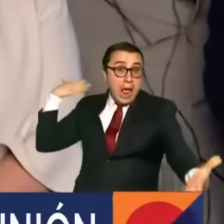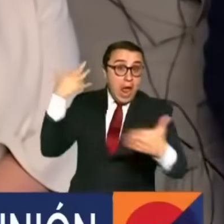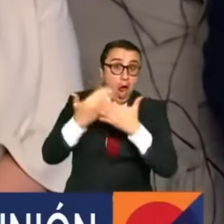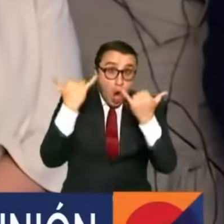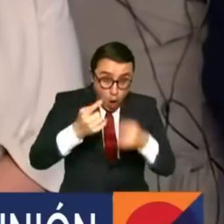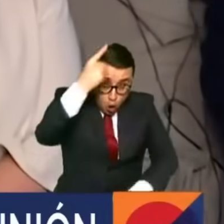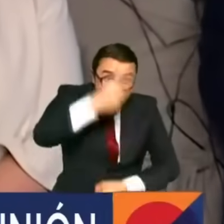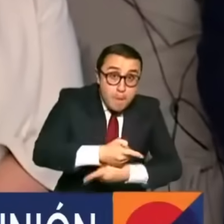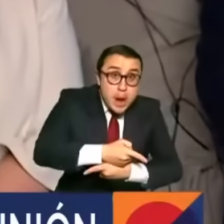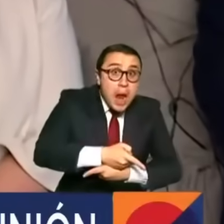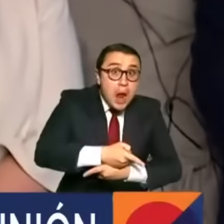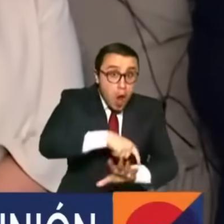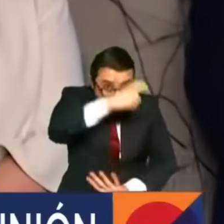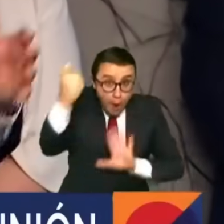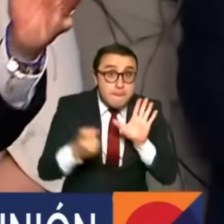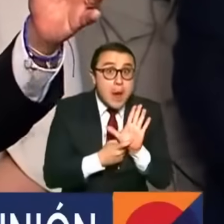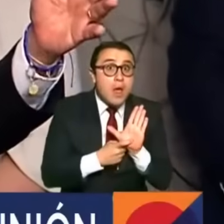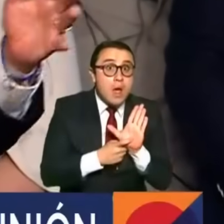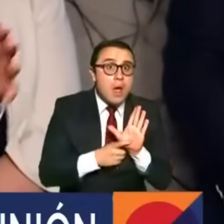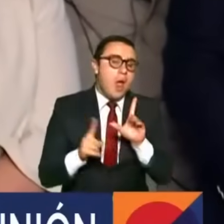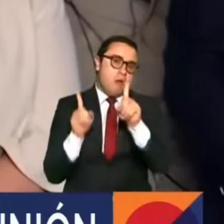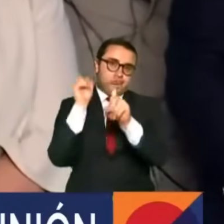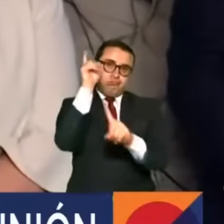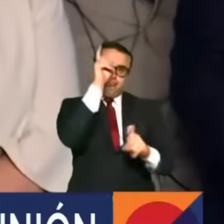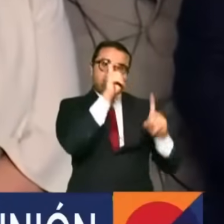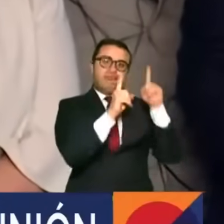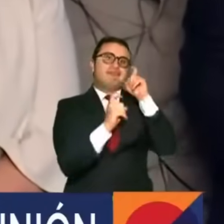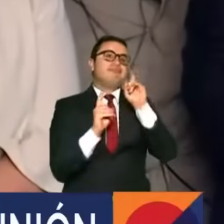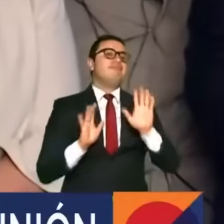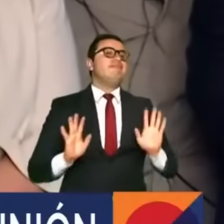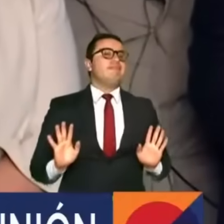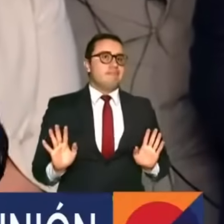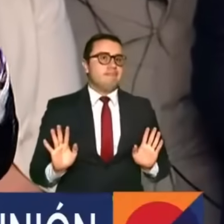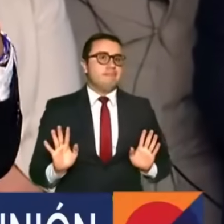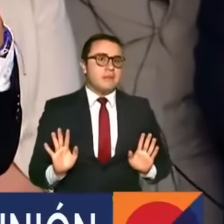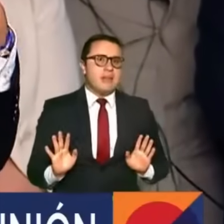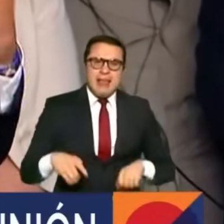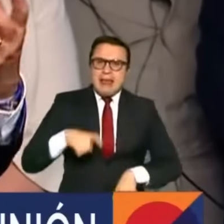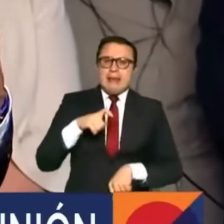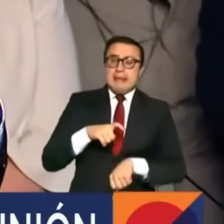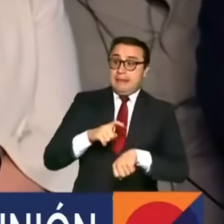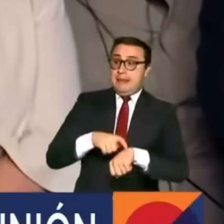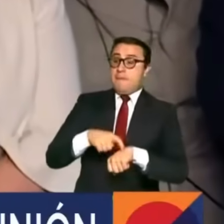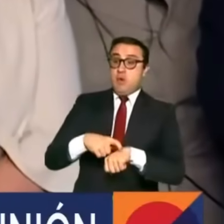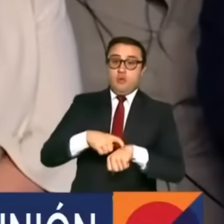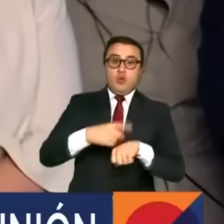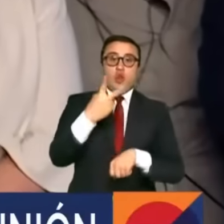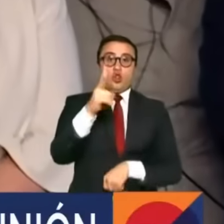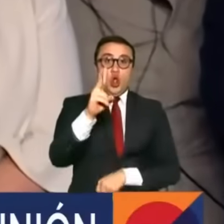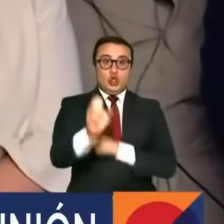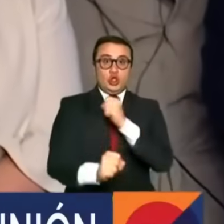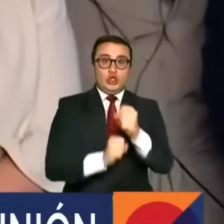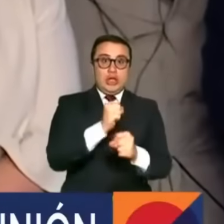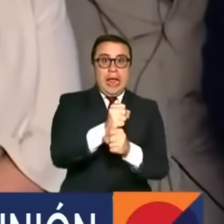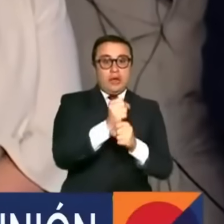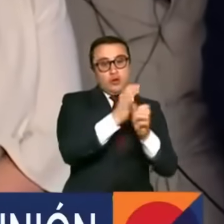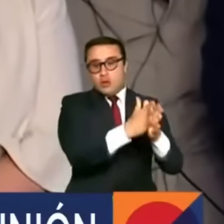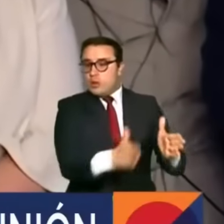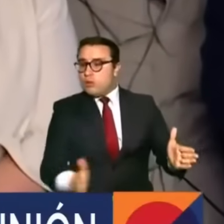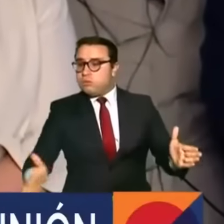fecha. Es un periodo de 12 años. Si descuento, siendo muy